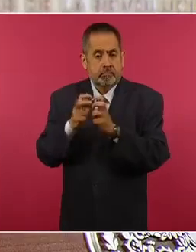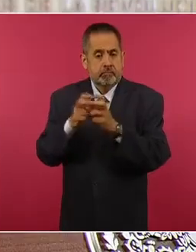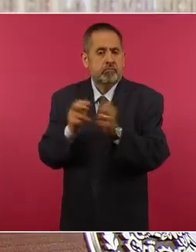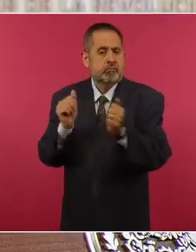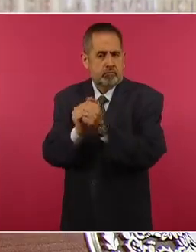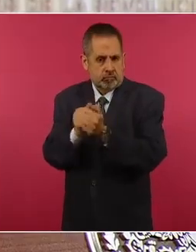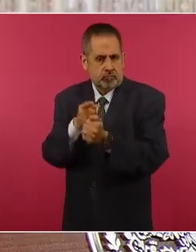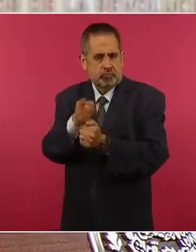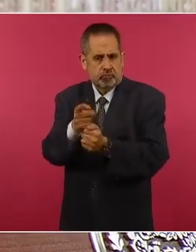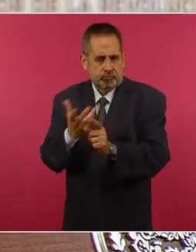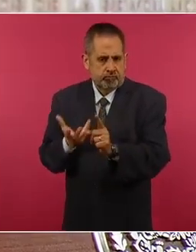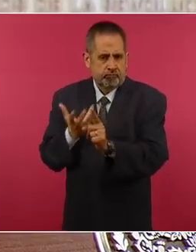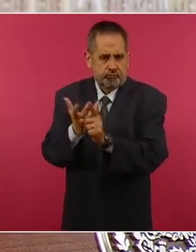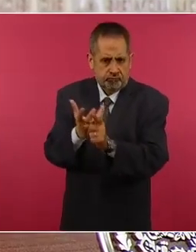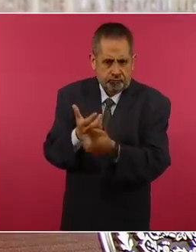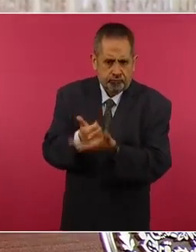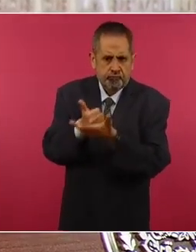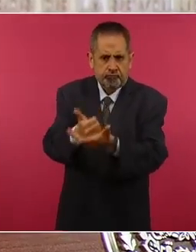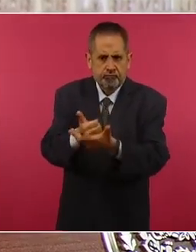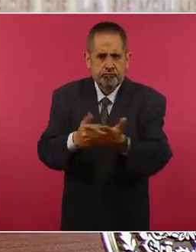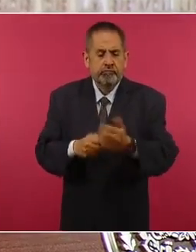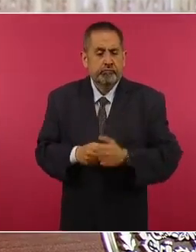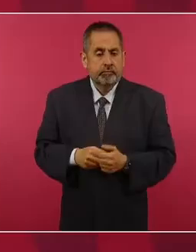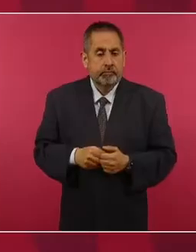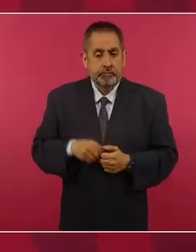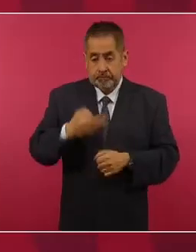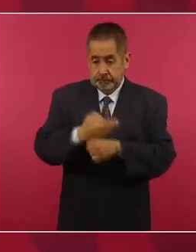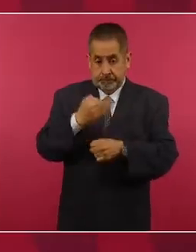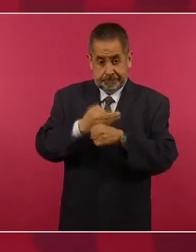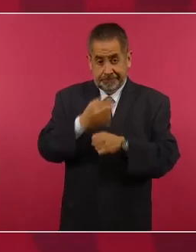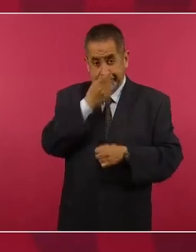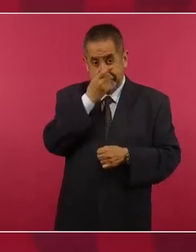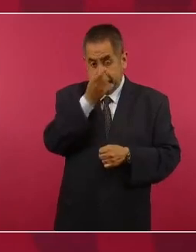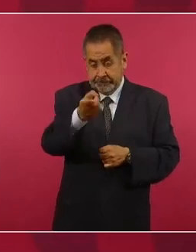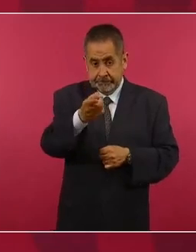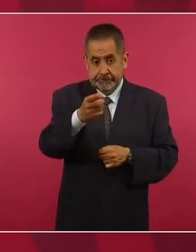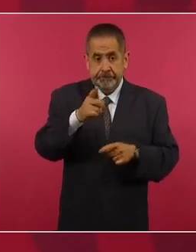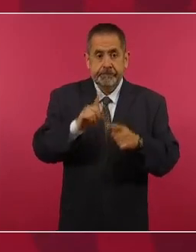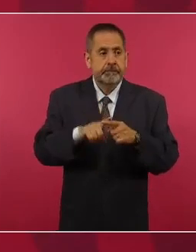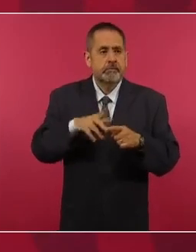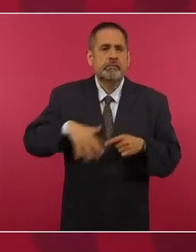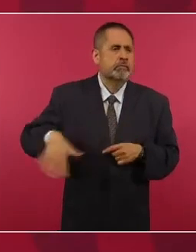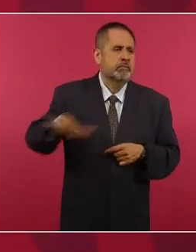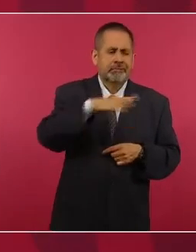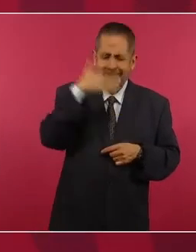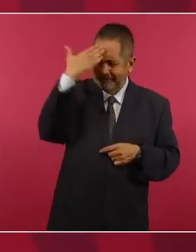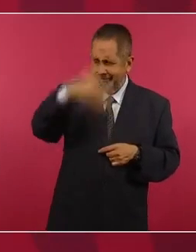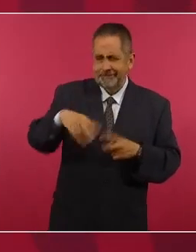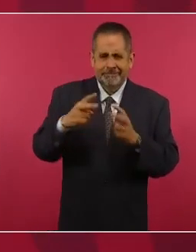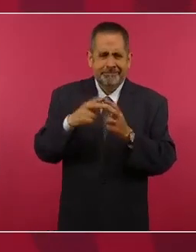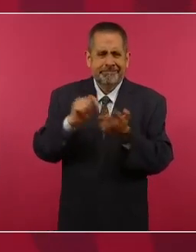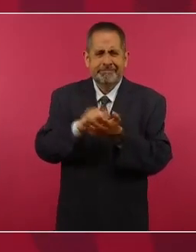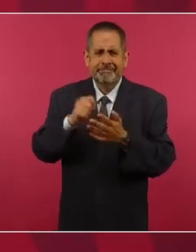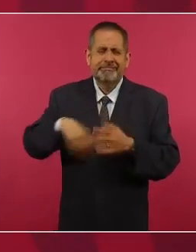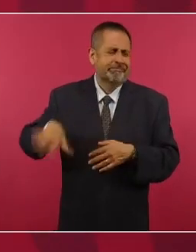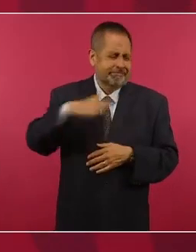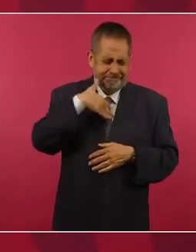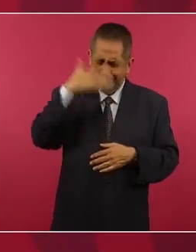con él. Esto que les estoy diciendo es de dominio público en Tamaulipas.